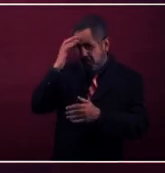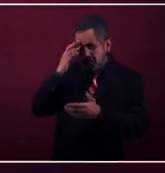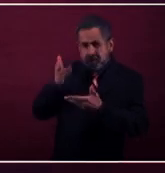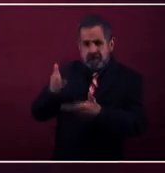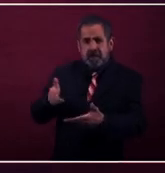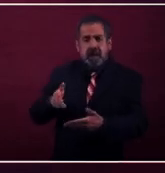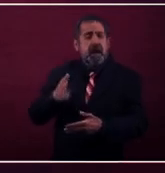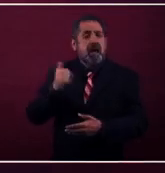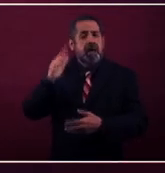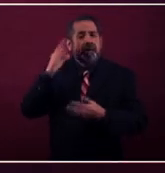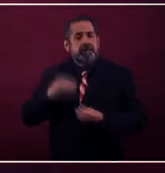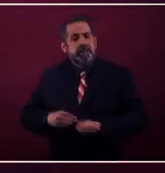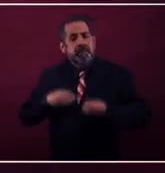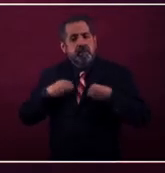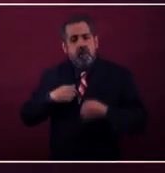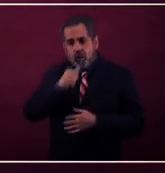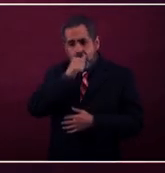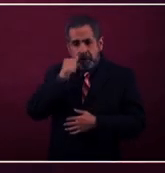vivió Juárez,